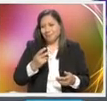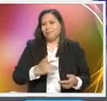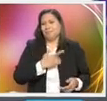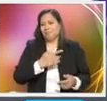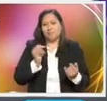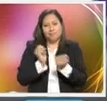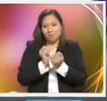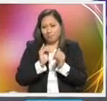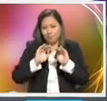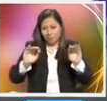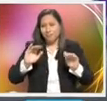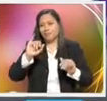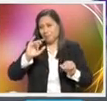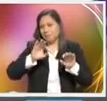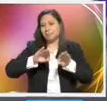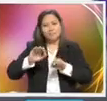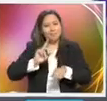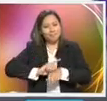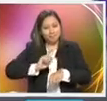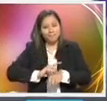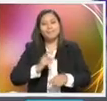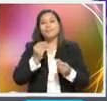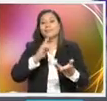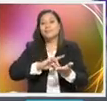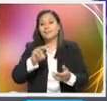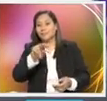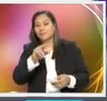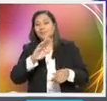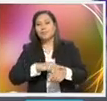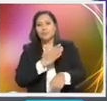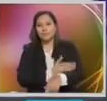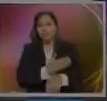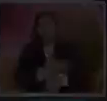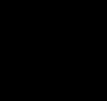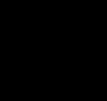¿no es así? Así es un trabajo diario. Muchísimas gracias por habernos acompañado, por haber estado con nosotros.